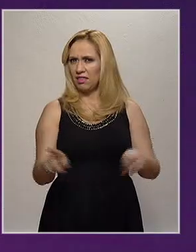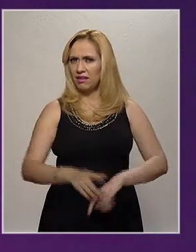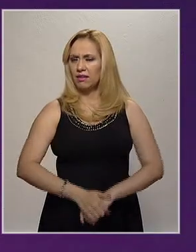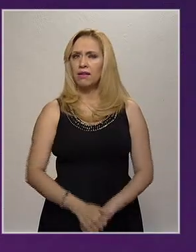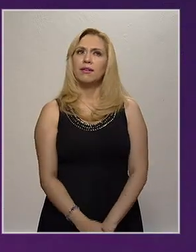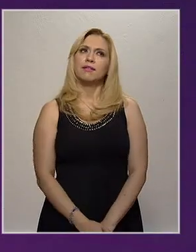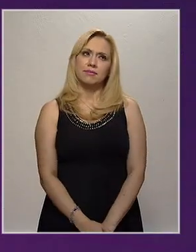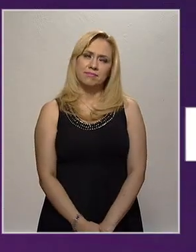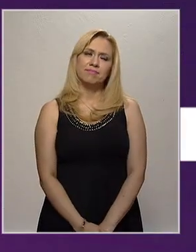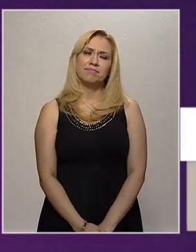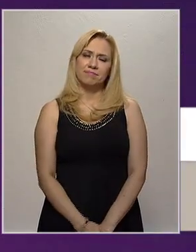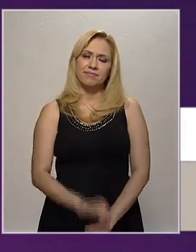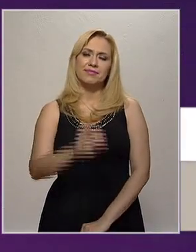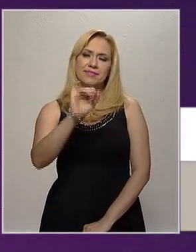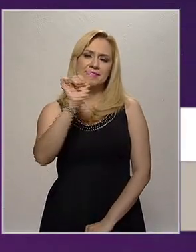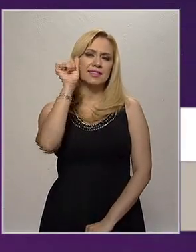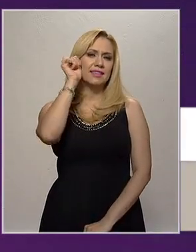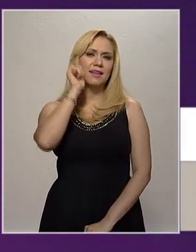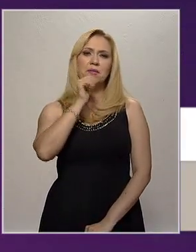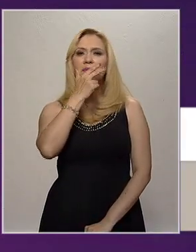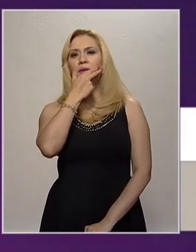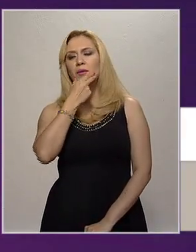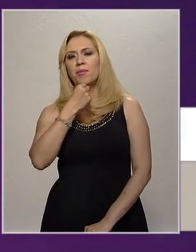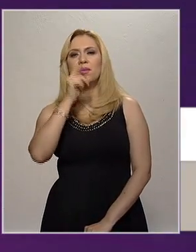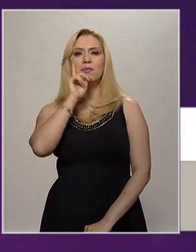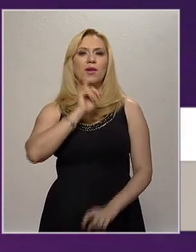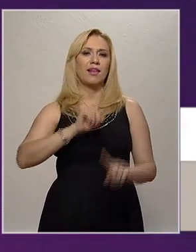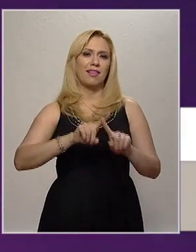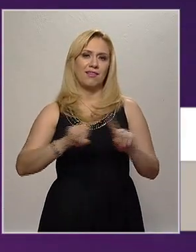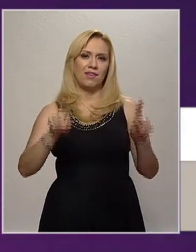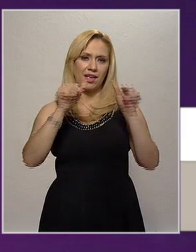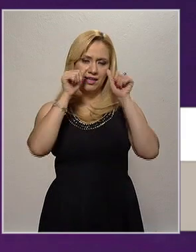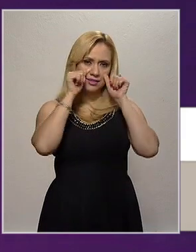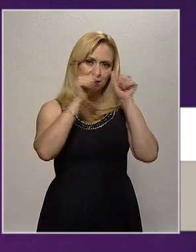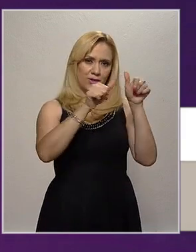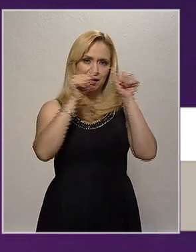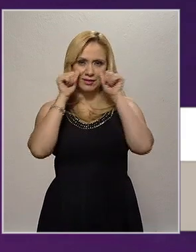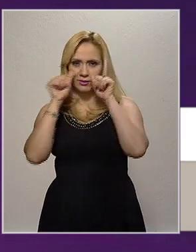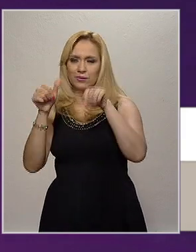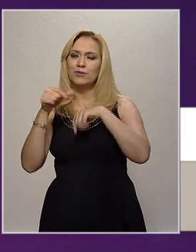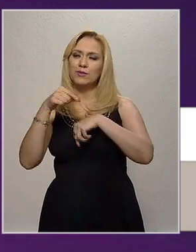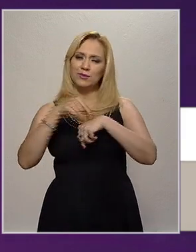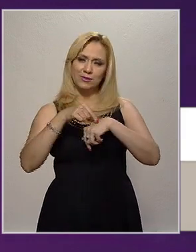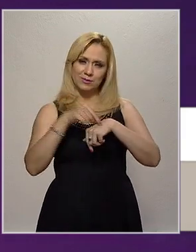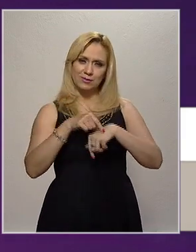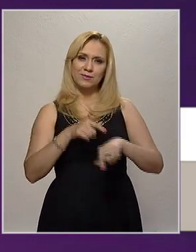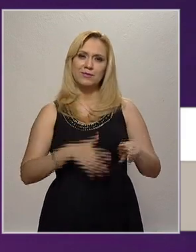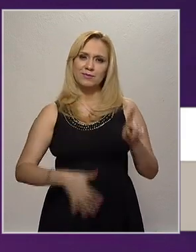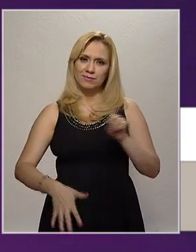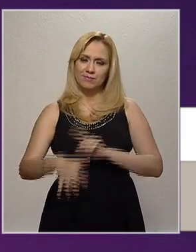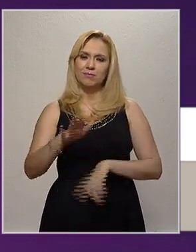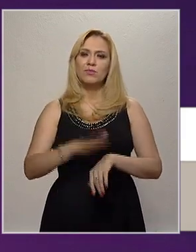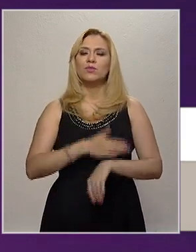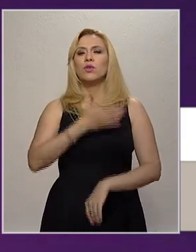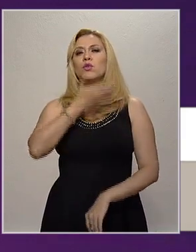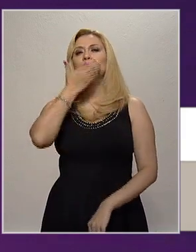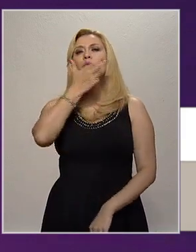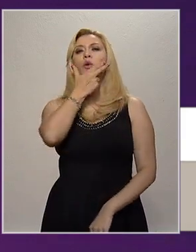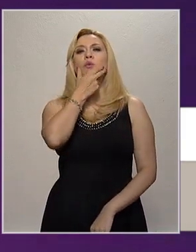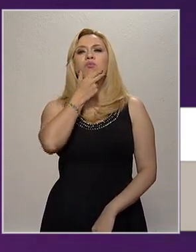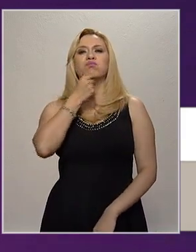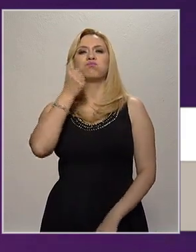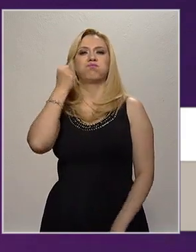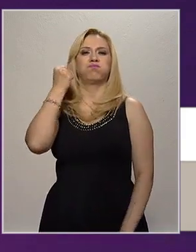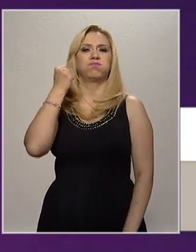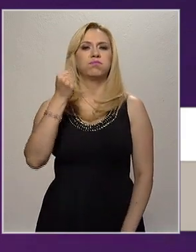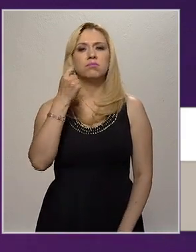principio siempre se trata diferente a los hombres y a las mujeres, sobre todo ¿no? En este sistema patriarcal lo vemos comúnmente